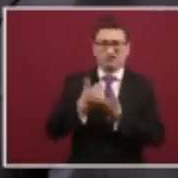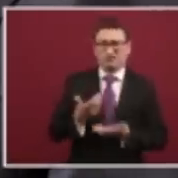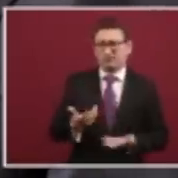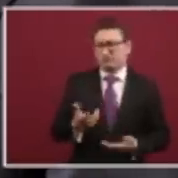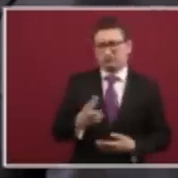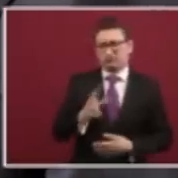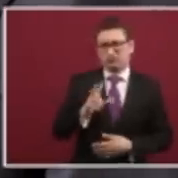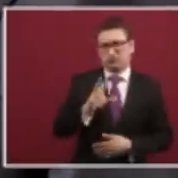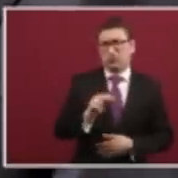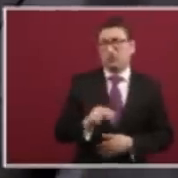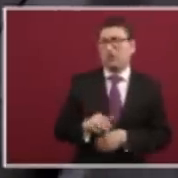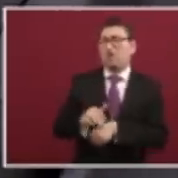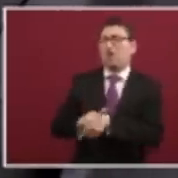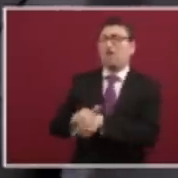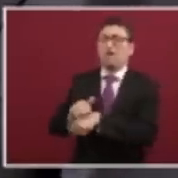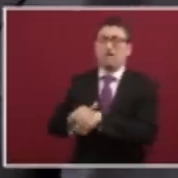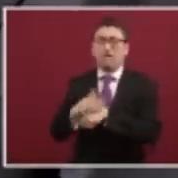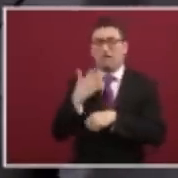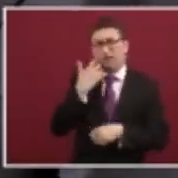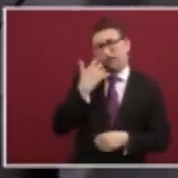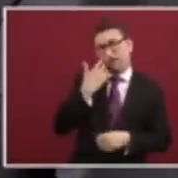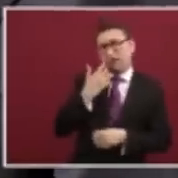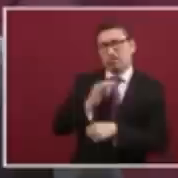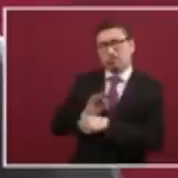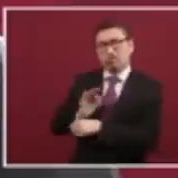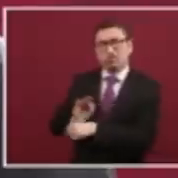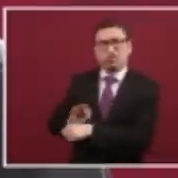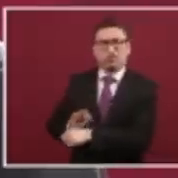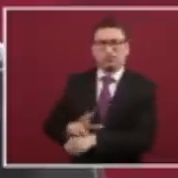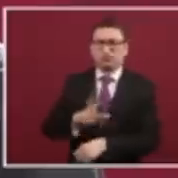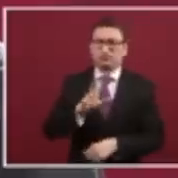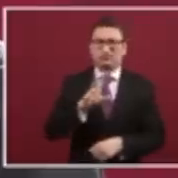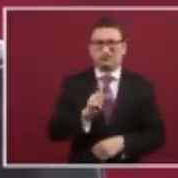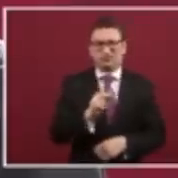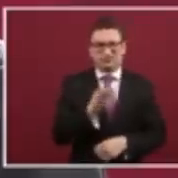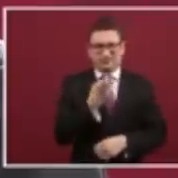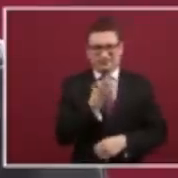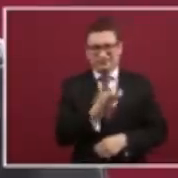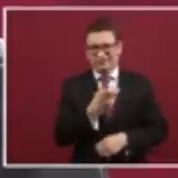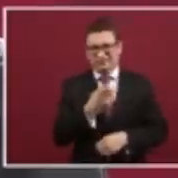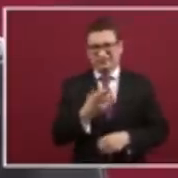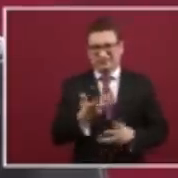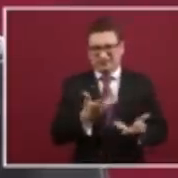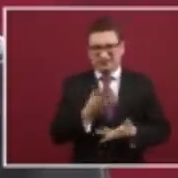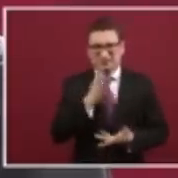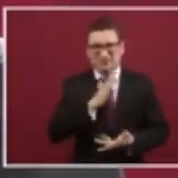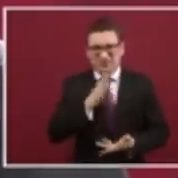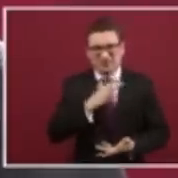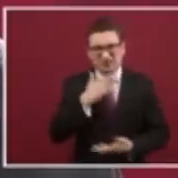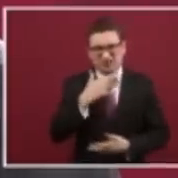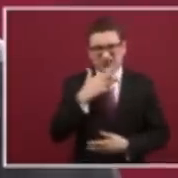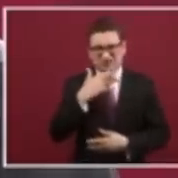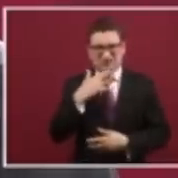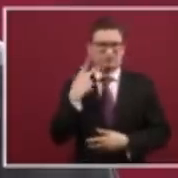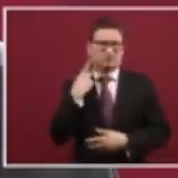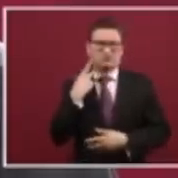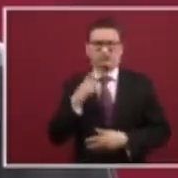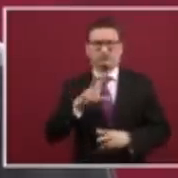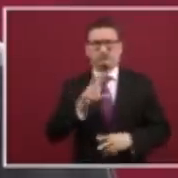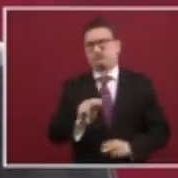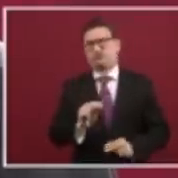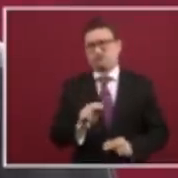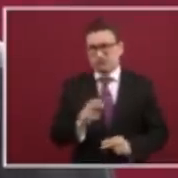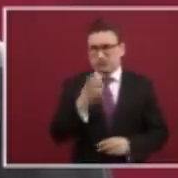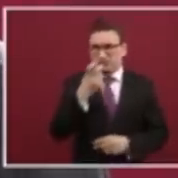nepotismo, amiguismo, ninguna de esas lacras de la política. Entonces, ese fue